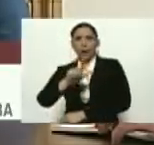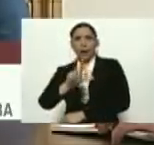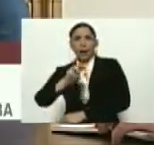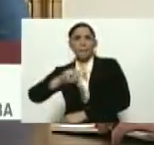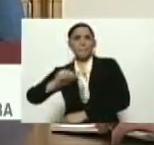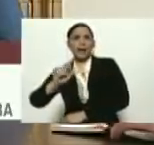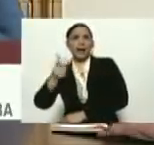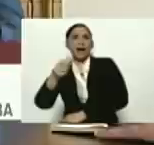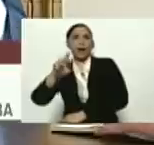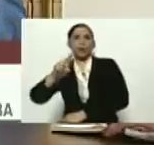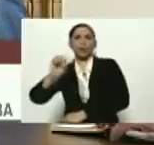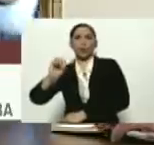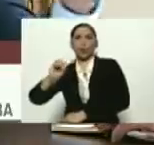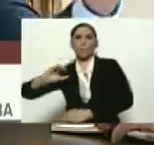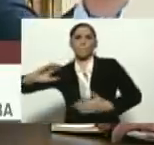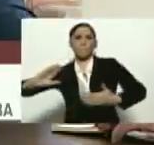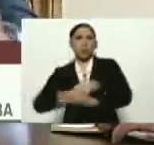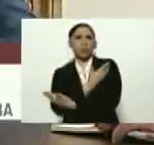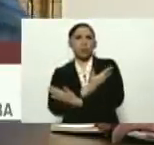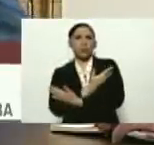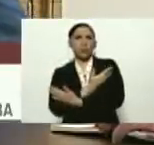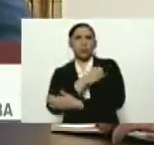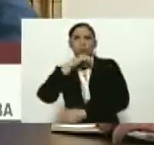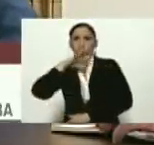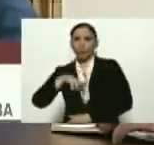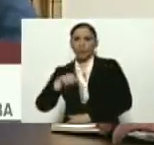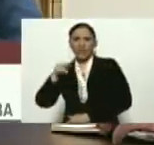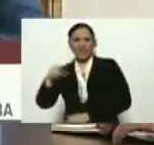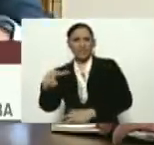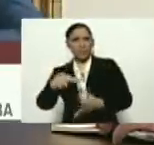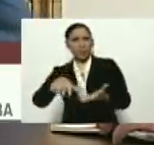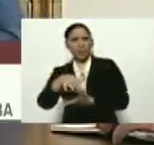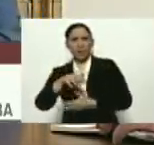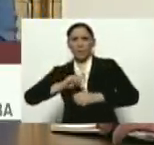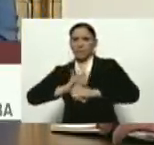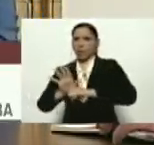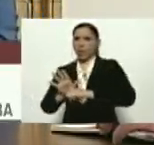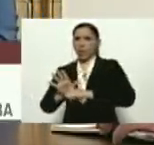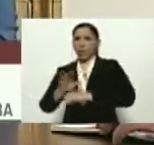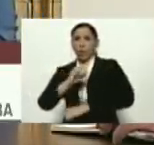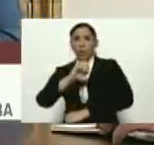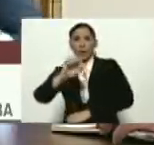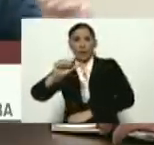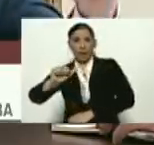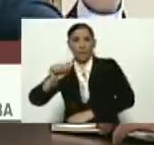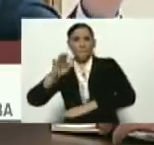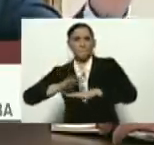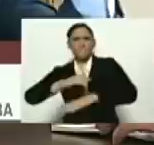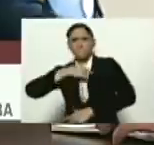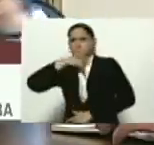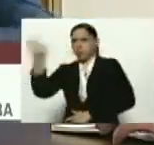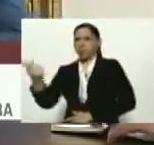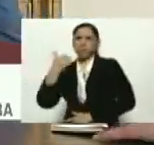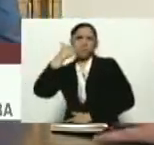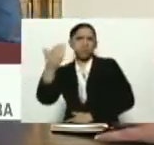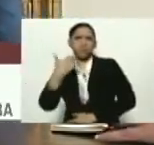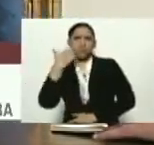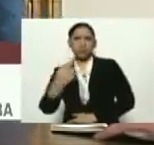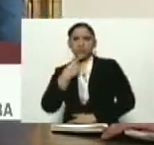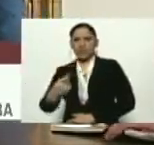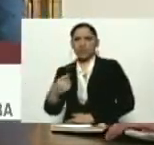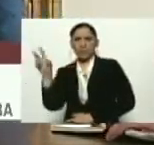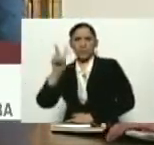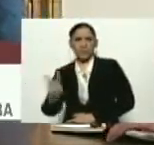quedado borrado de la historia en esta coyuntura del coronavirus. La OEA, porquería a la basura, diríamos desde